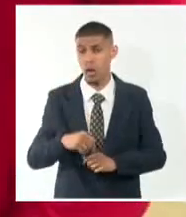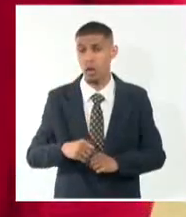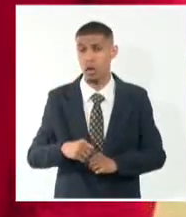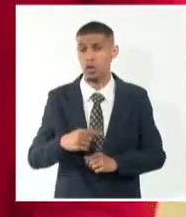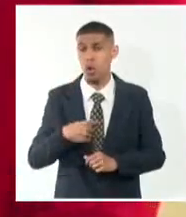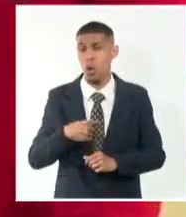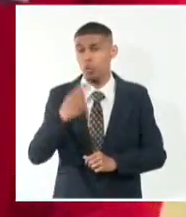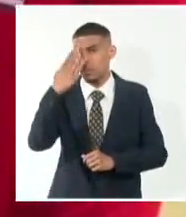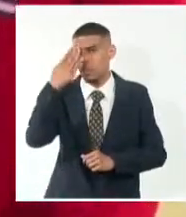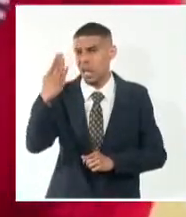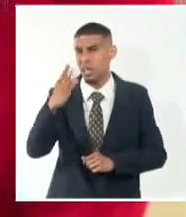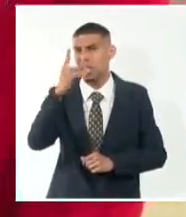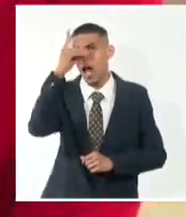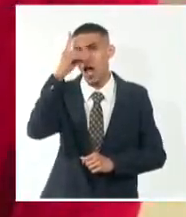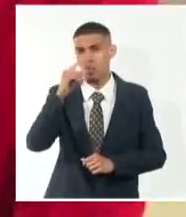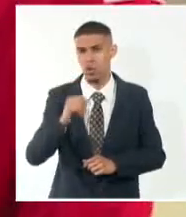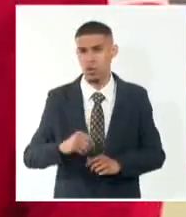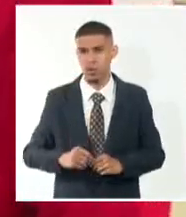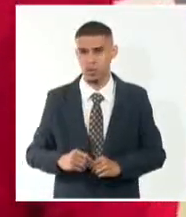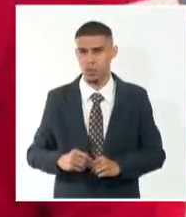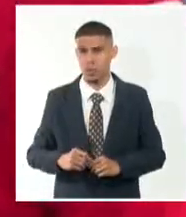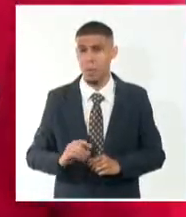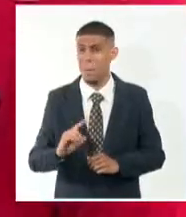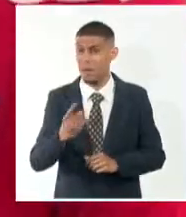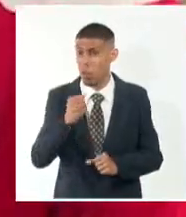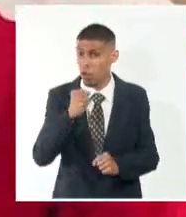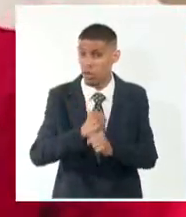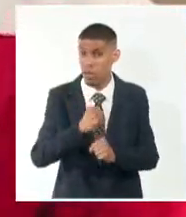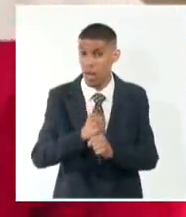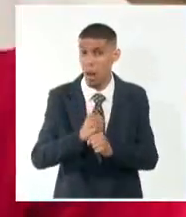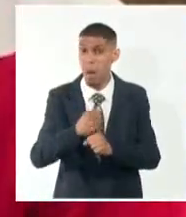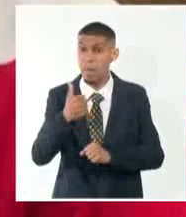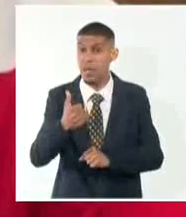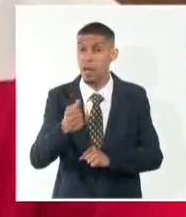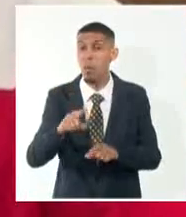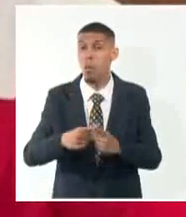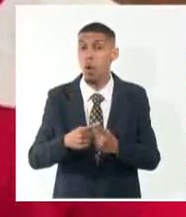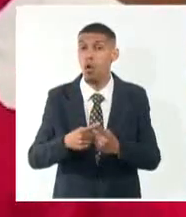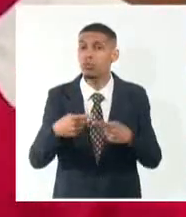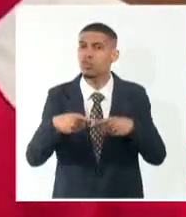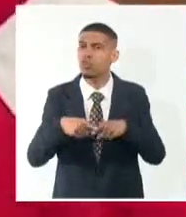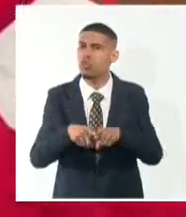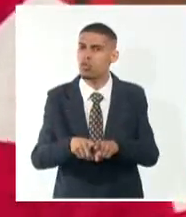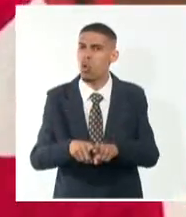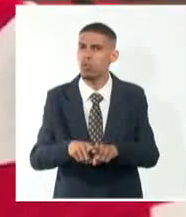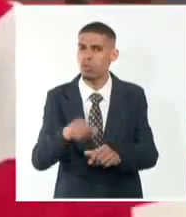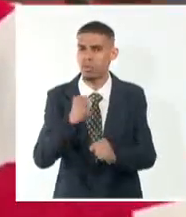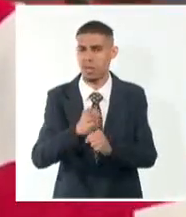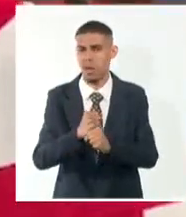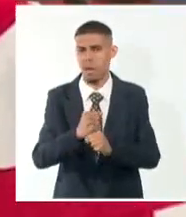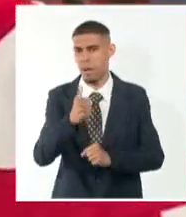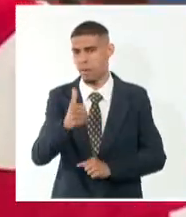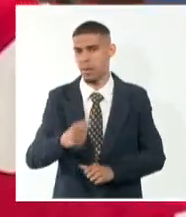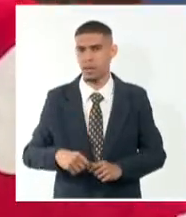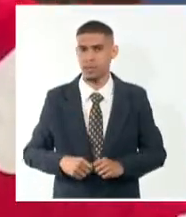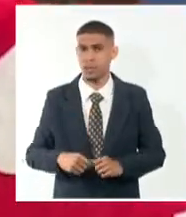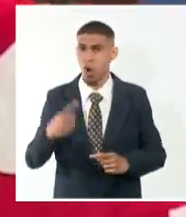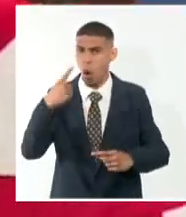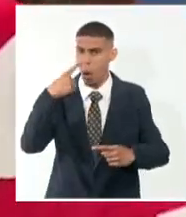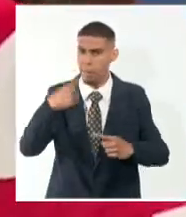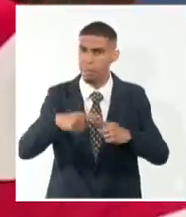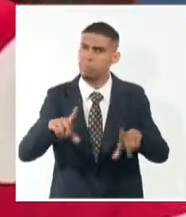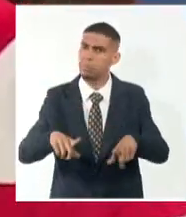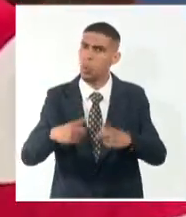al final el trabajo salió, el trabajo en equipo y en dúo se vio reflejado en el tatami. Cumplimos los objetivos previstos, cumplimos